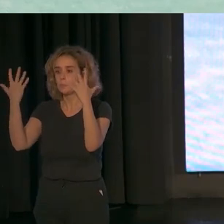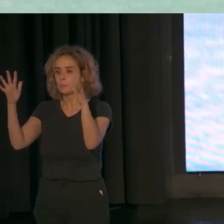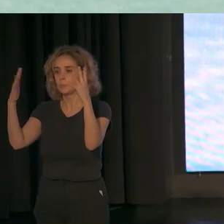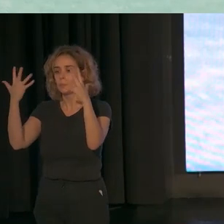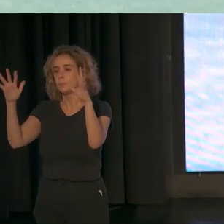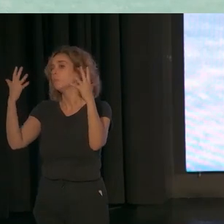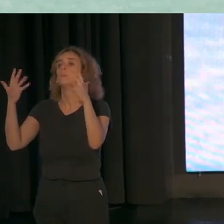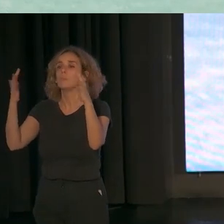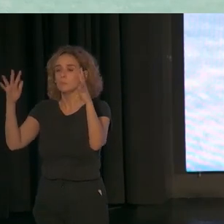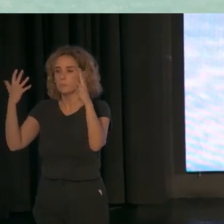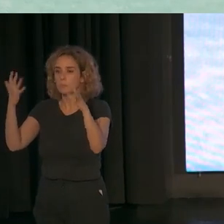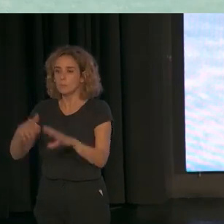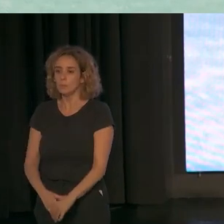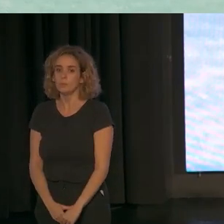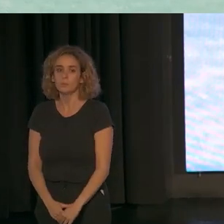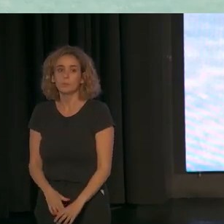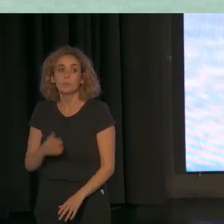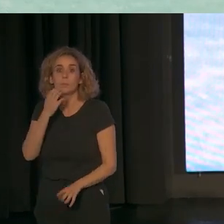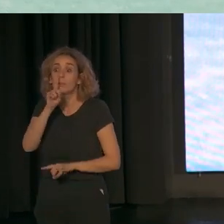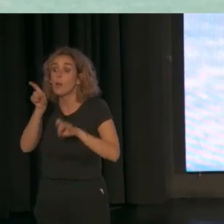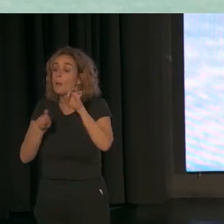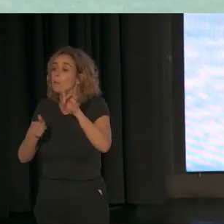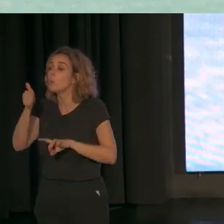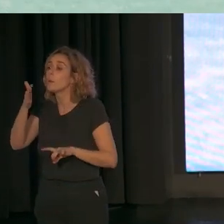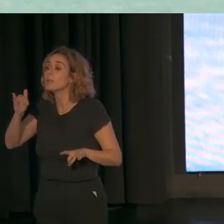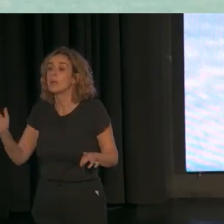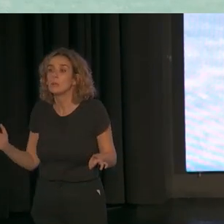gracias No sé si hay alguna pregunta